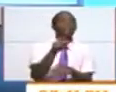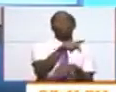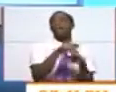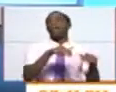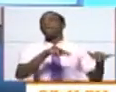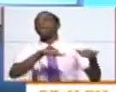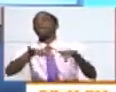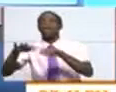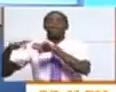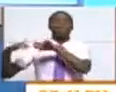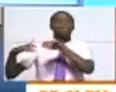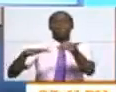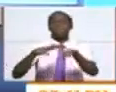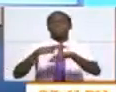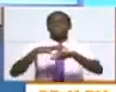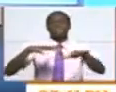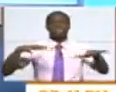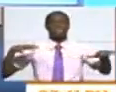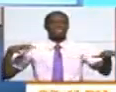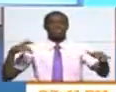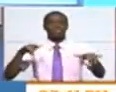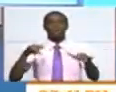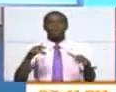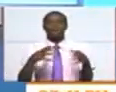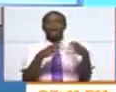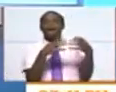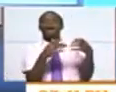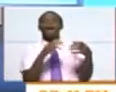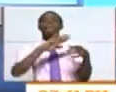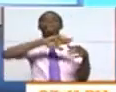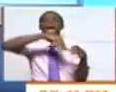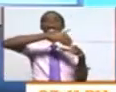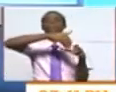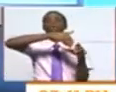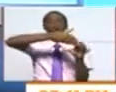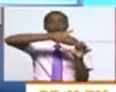personas, con potes de mayonesa llenos de excremento.